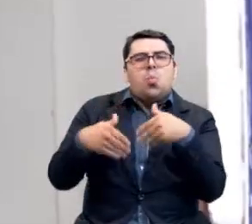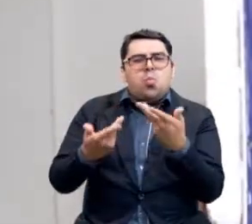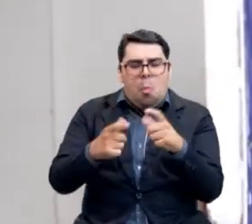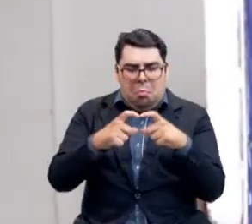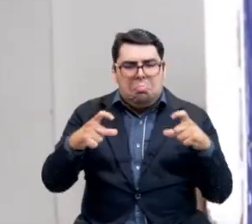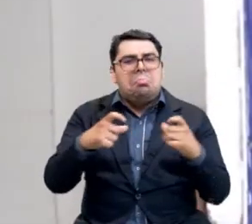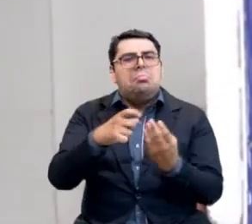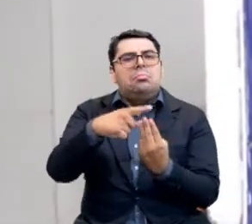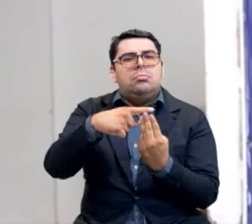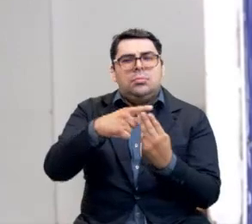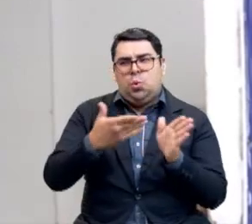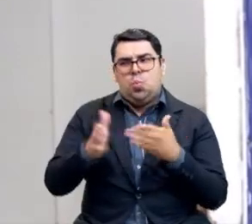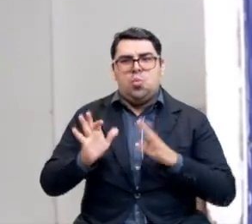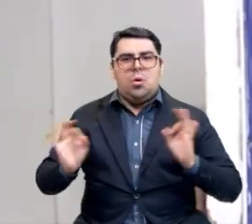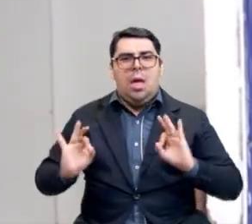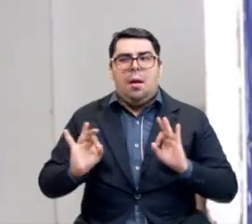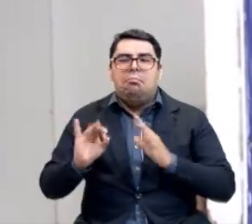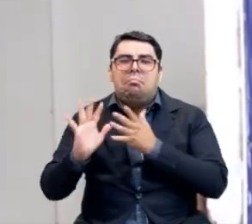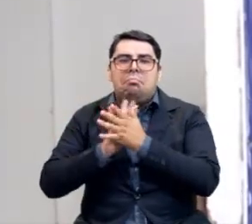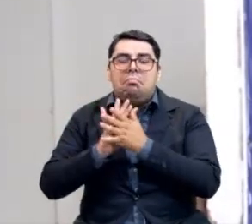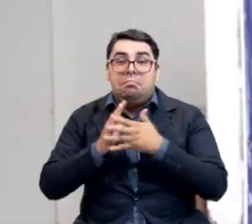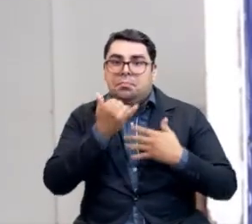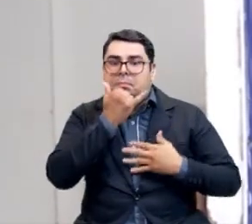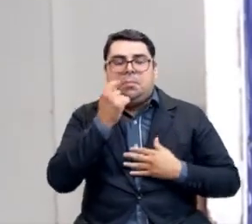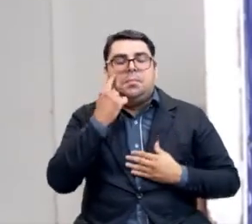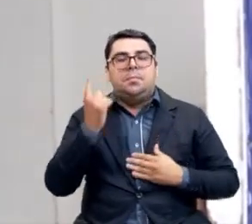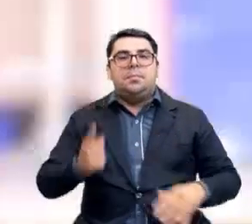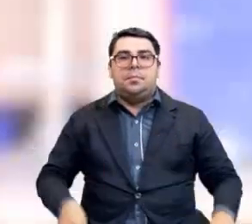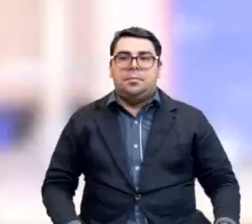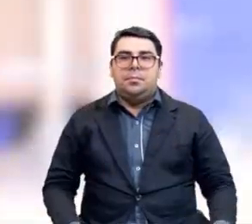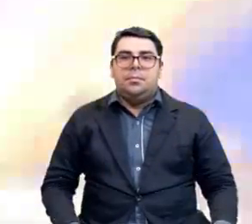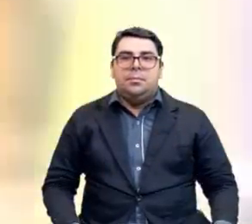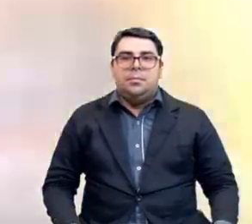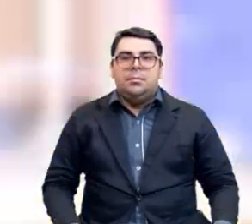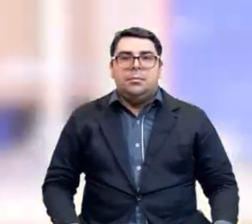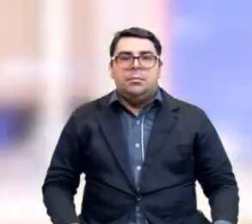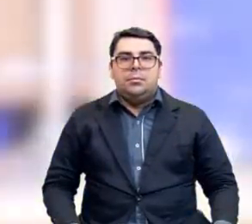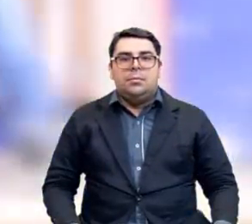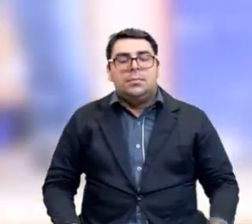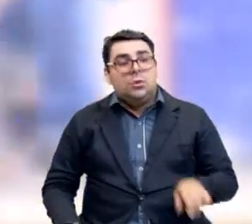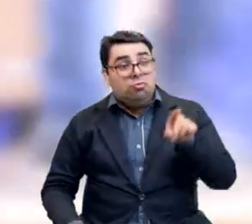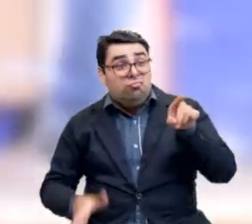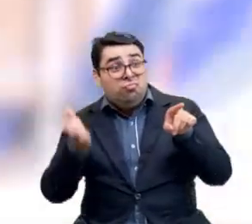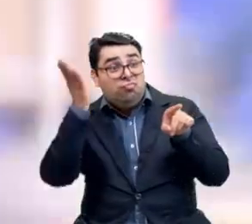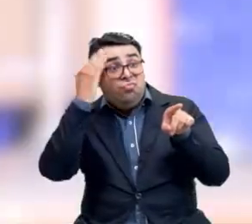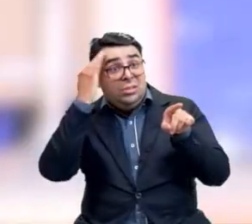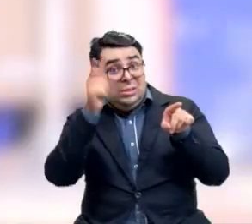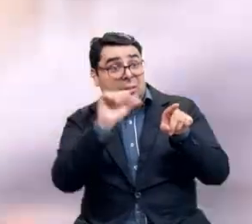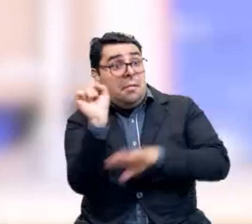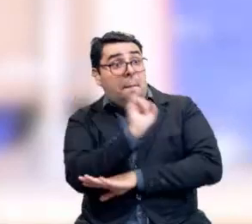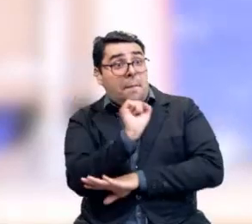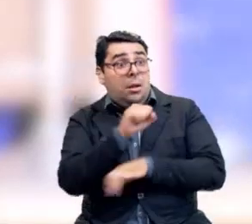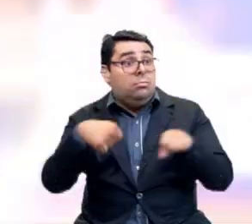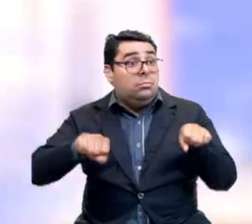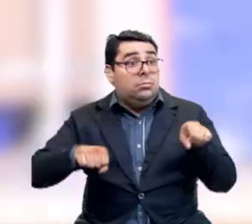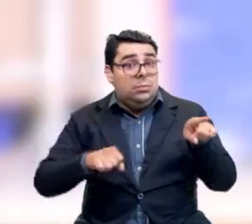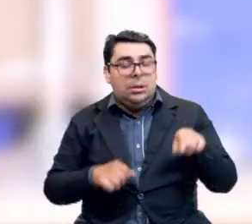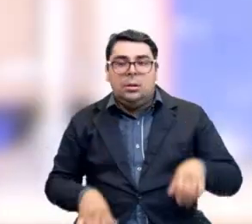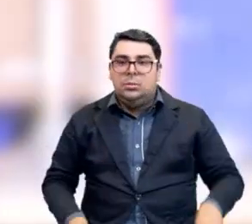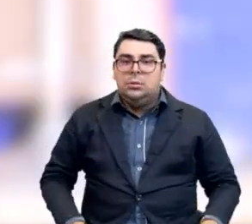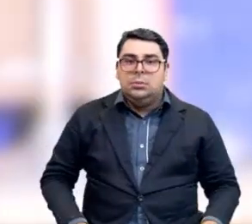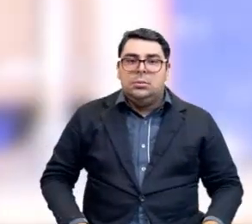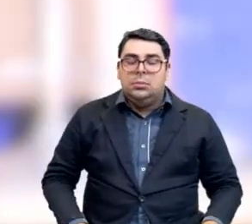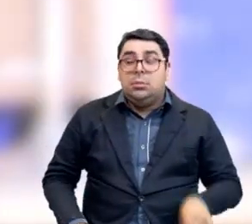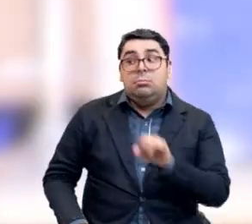su licencia sin curso y esto fue lo que pasó. ¿Usted ya sabe manejar? Sí, yo ya sé manejar, pero